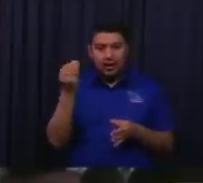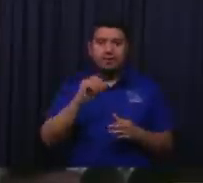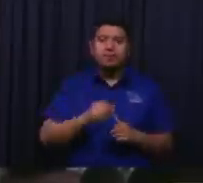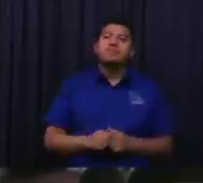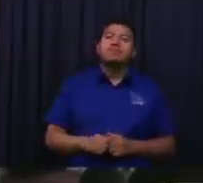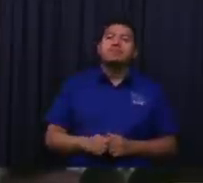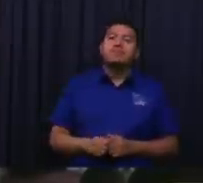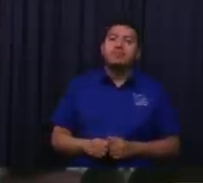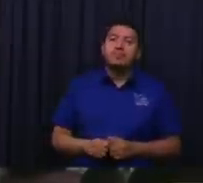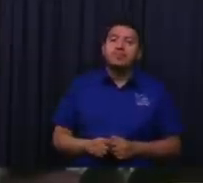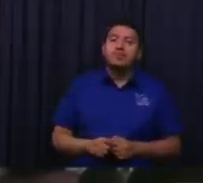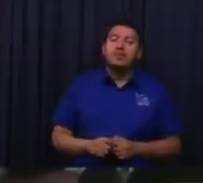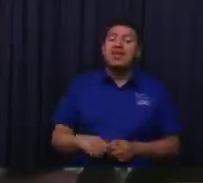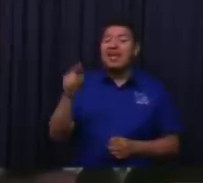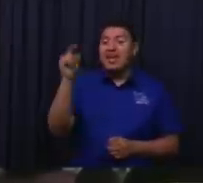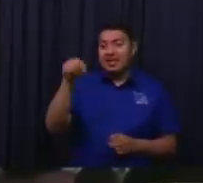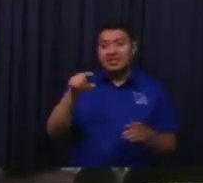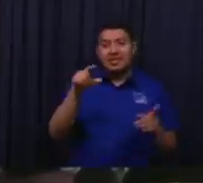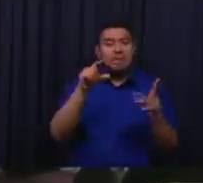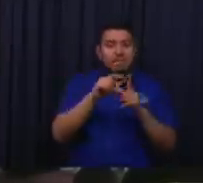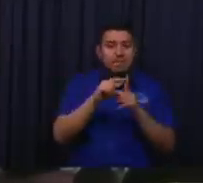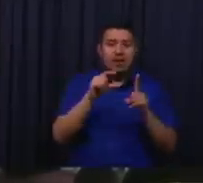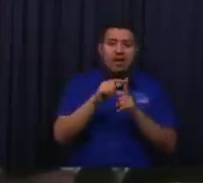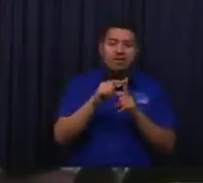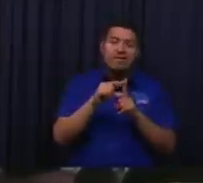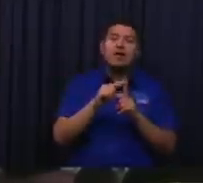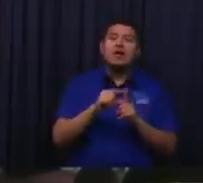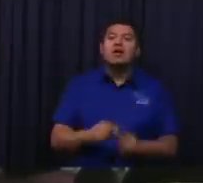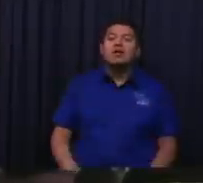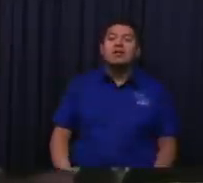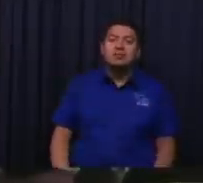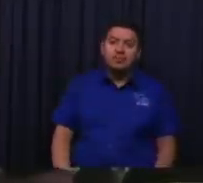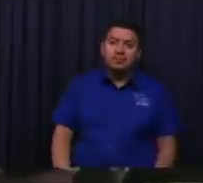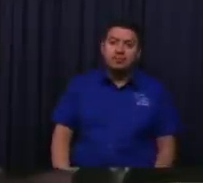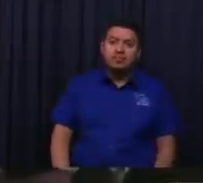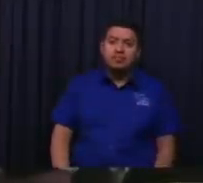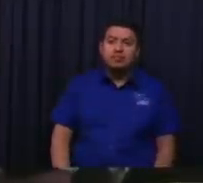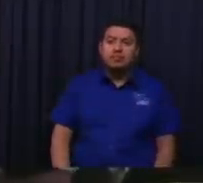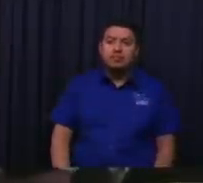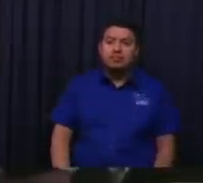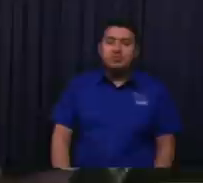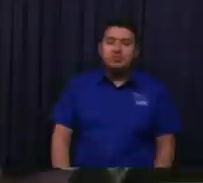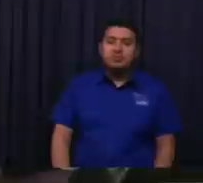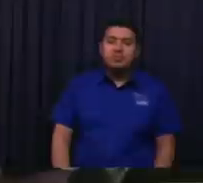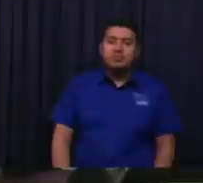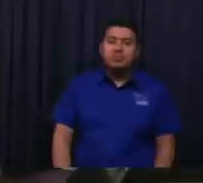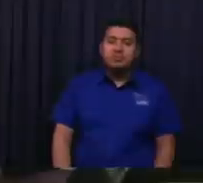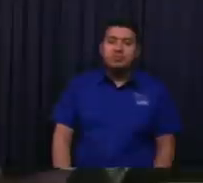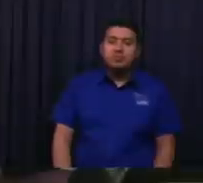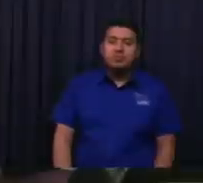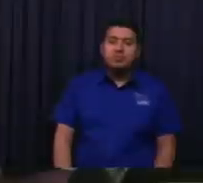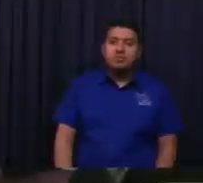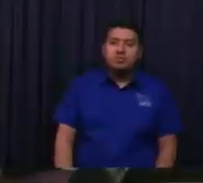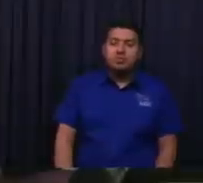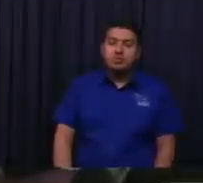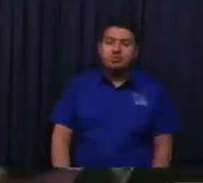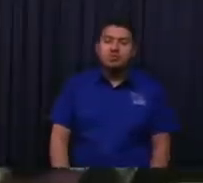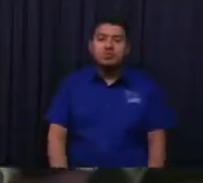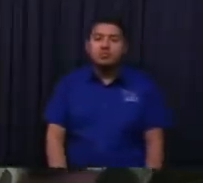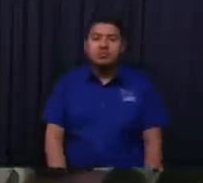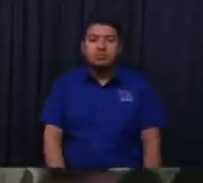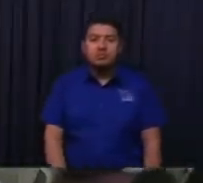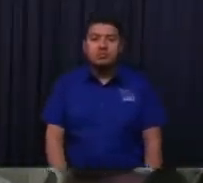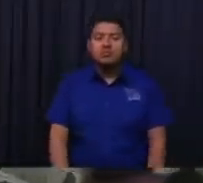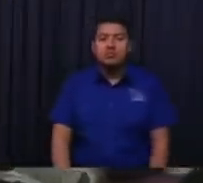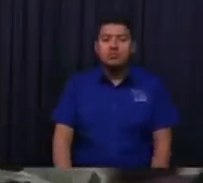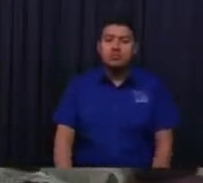Mire, perdóneme, no es que yo sea gringo, ¿eh? Pero para expandir un poquitito más lo que quiero decir. En inglés,